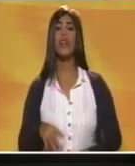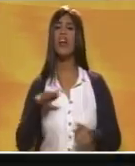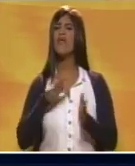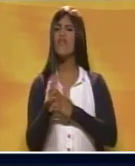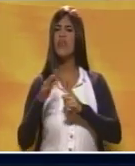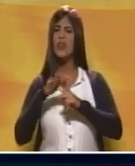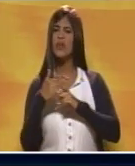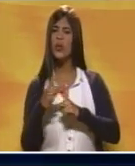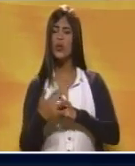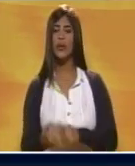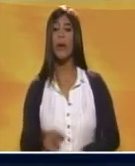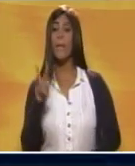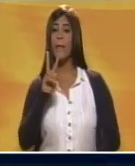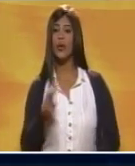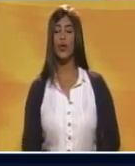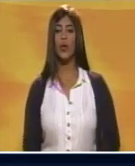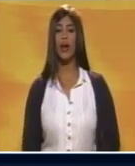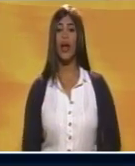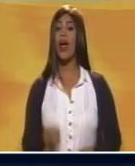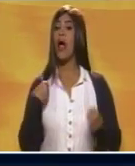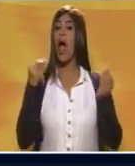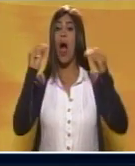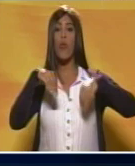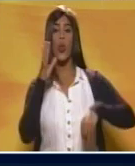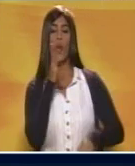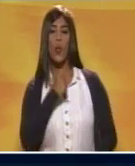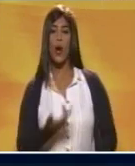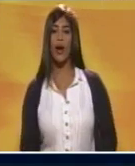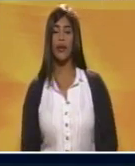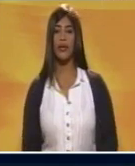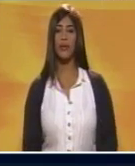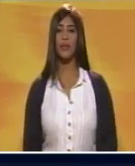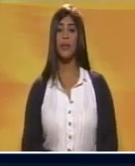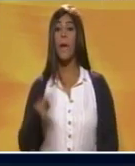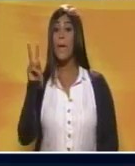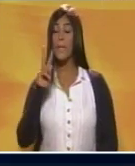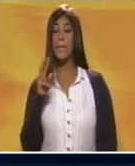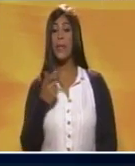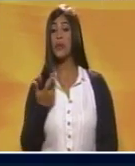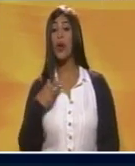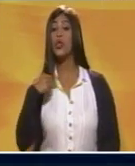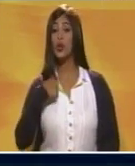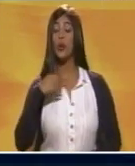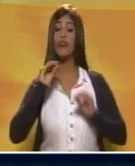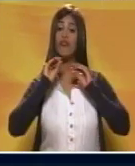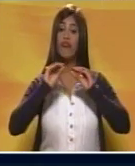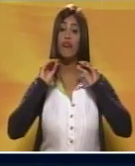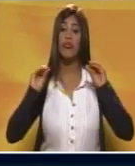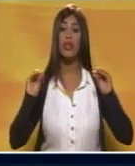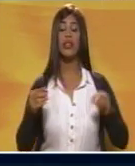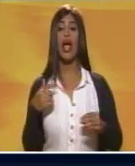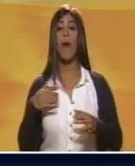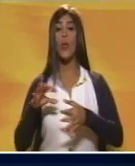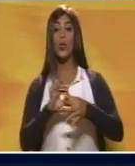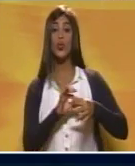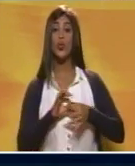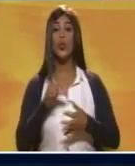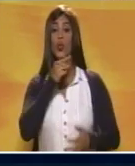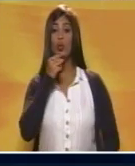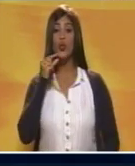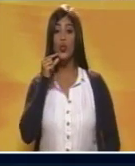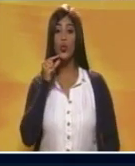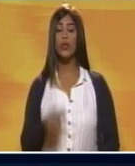Venezuela, tenemos un desacuerdo. Yo insto a mis colegas rusos